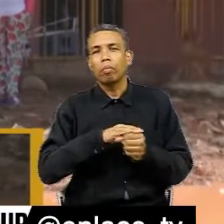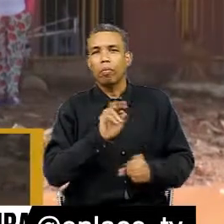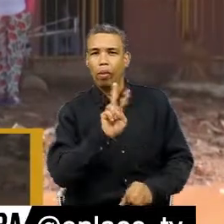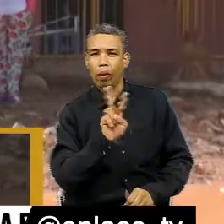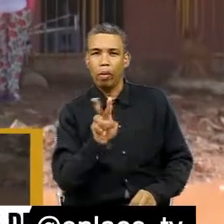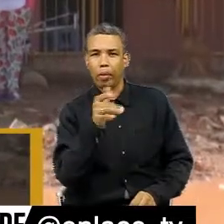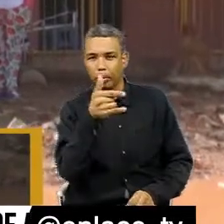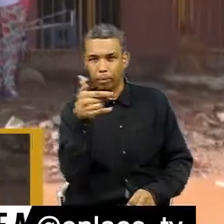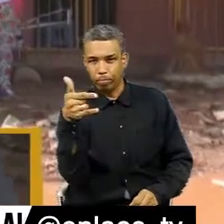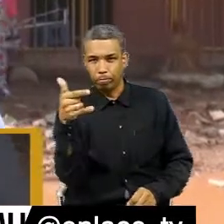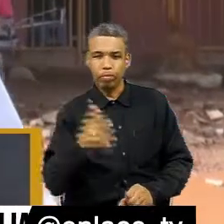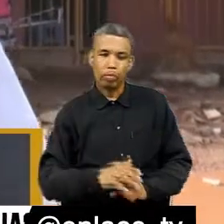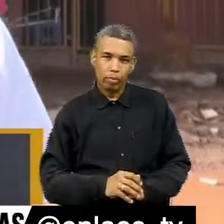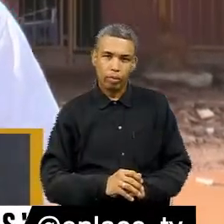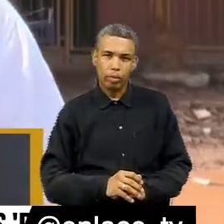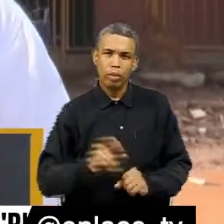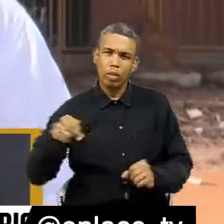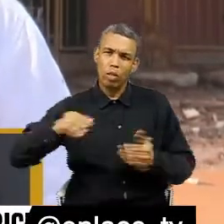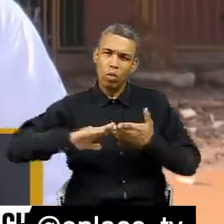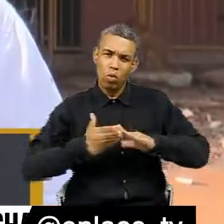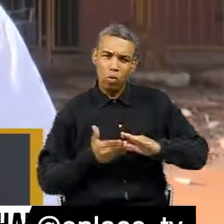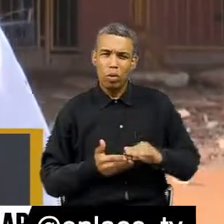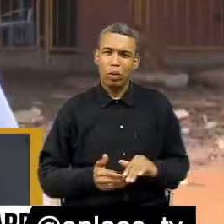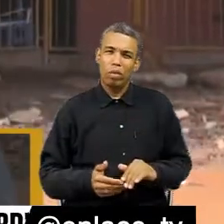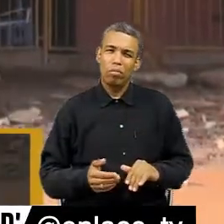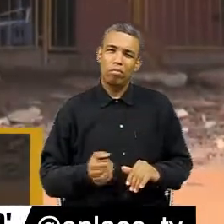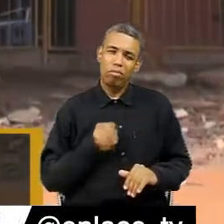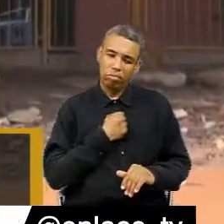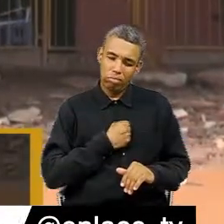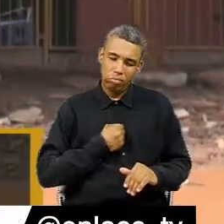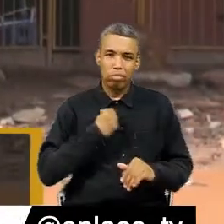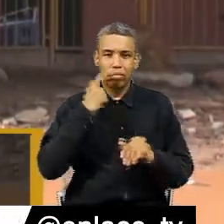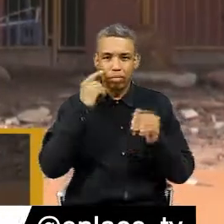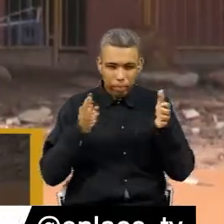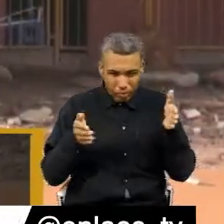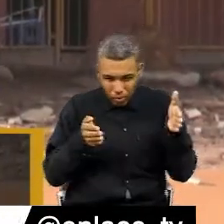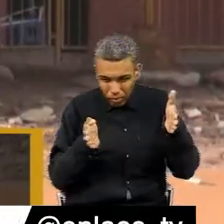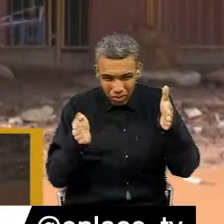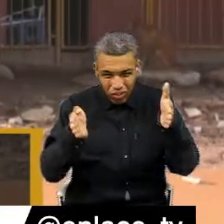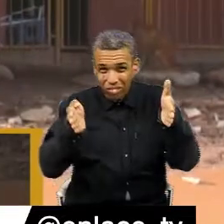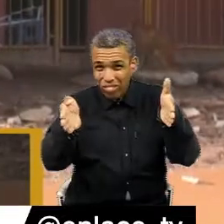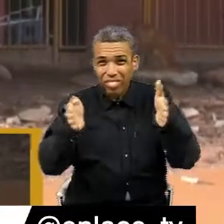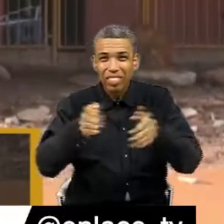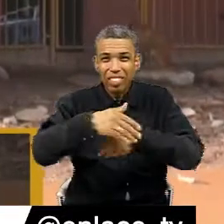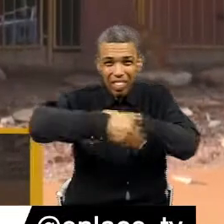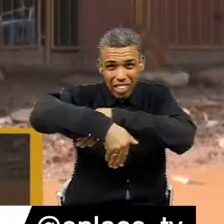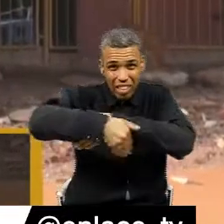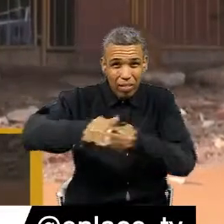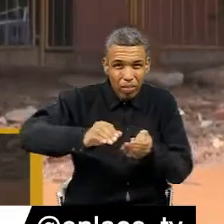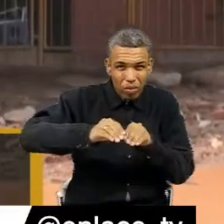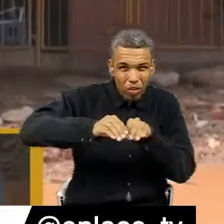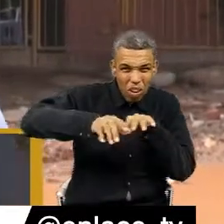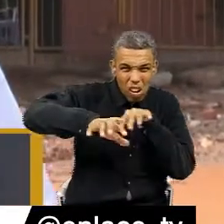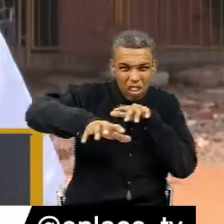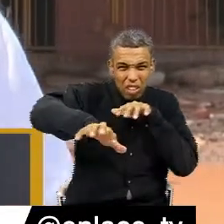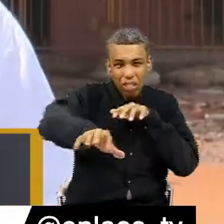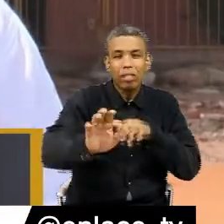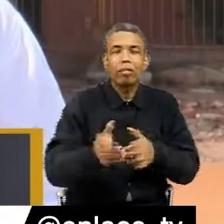comunidad reclama por la intervención oficial para mejorar las condiciones que se dan en el sector de